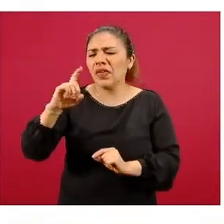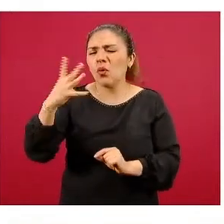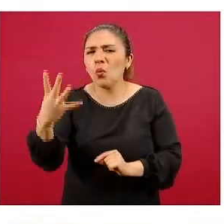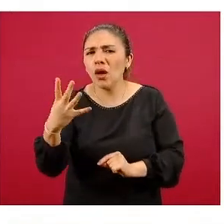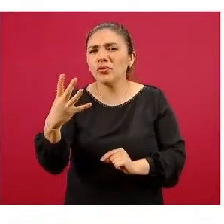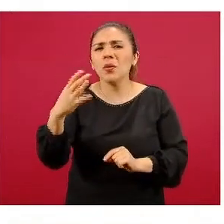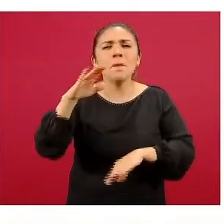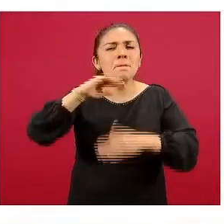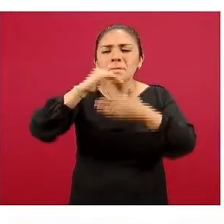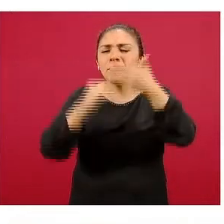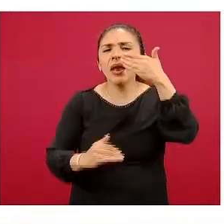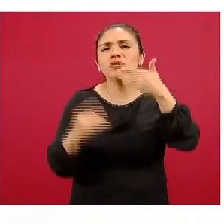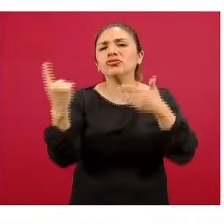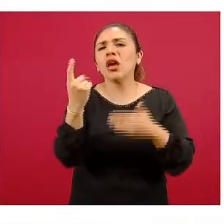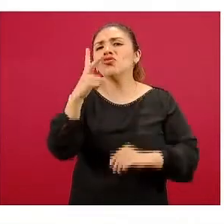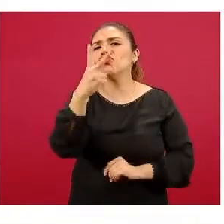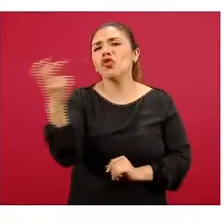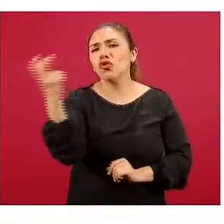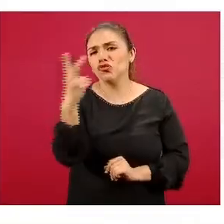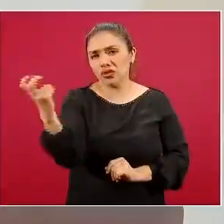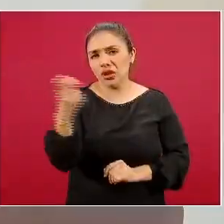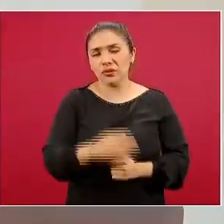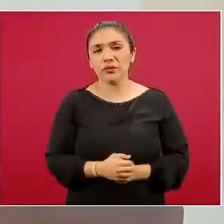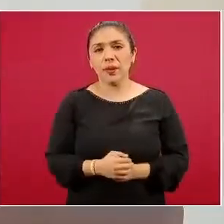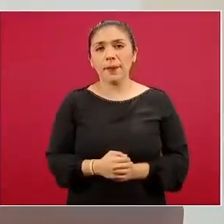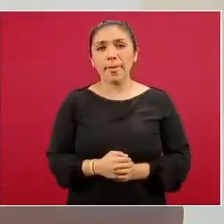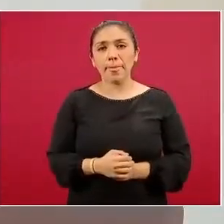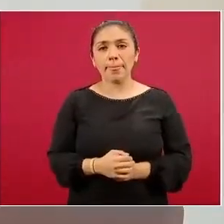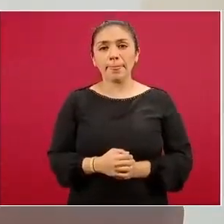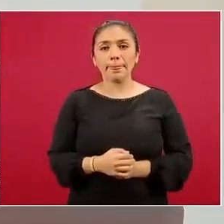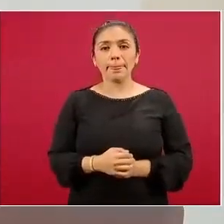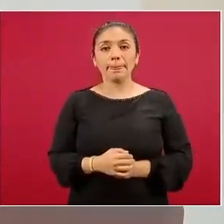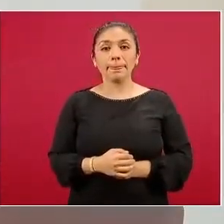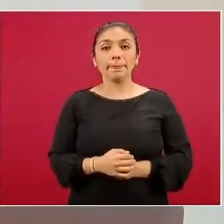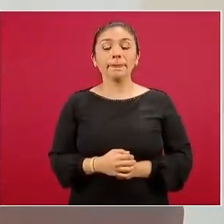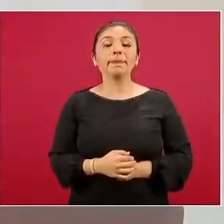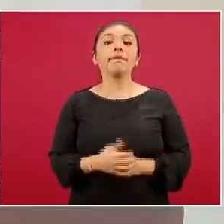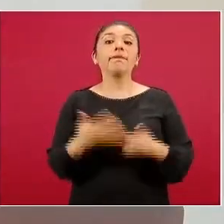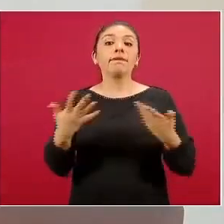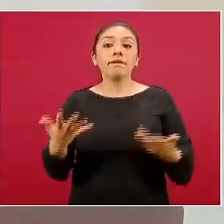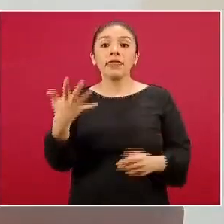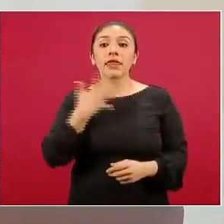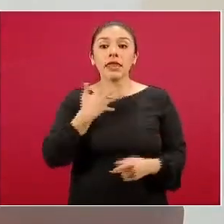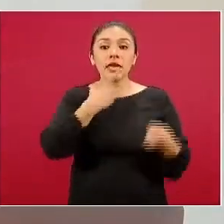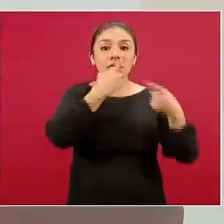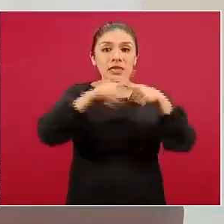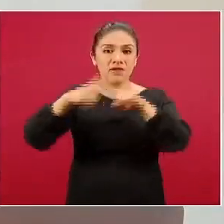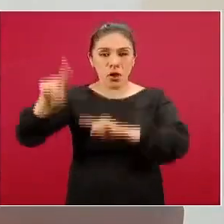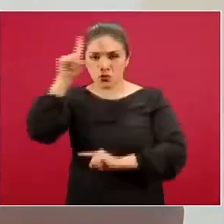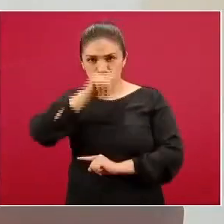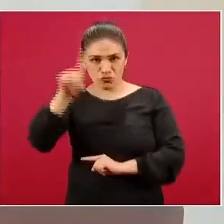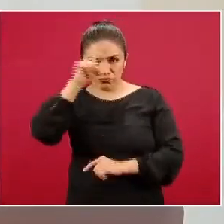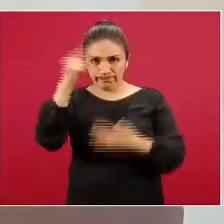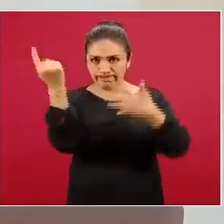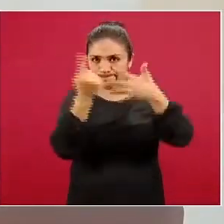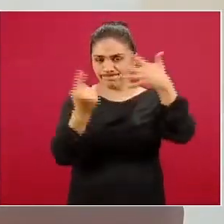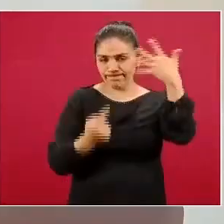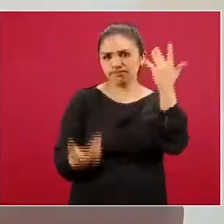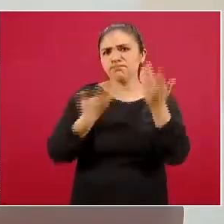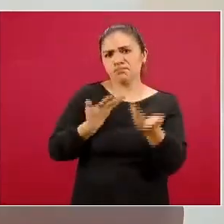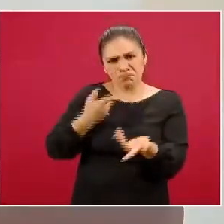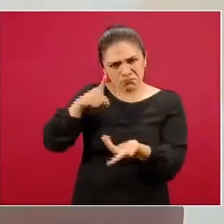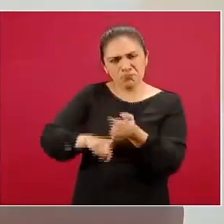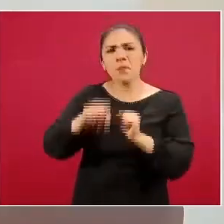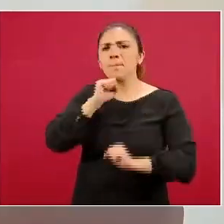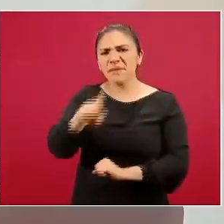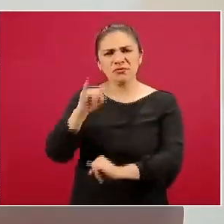CD4 por debajo de 200. Si me pasas la siguiente, por favor. Y entonces se tienen diferentes recomendaciones que se encuentran